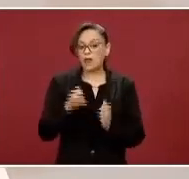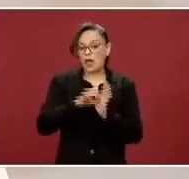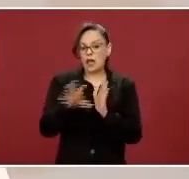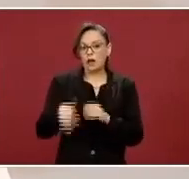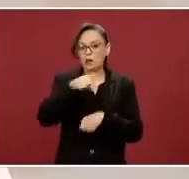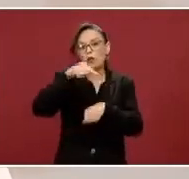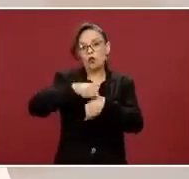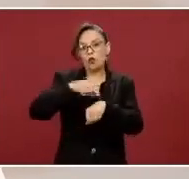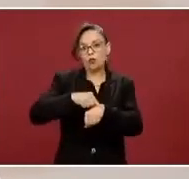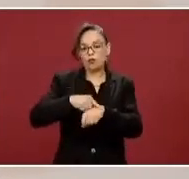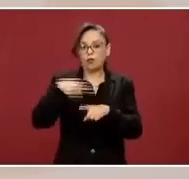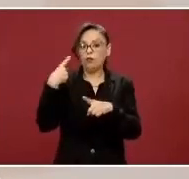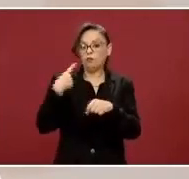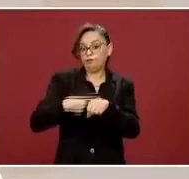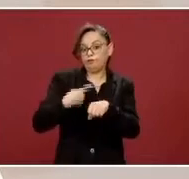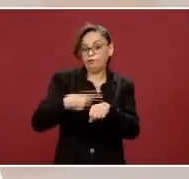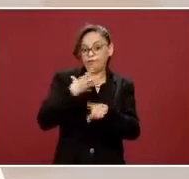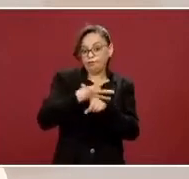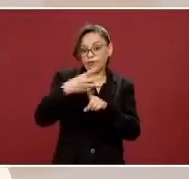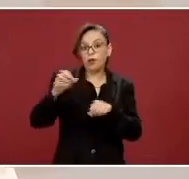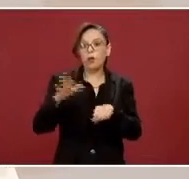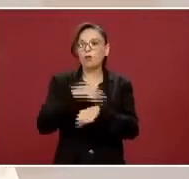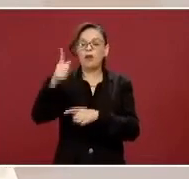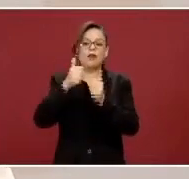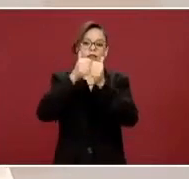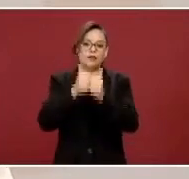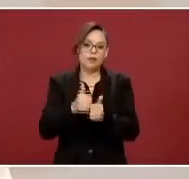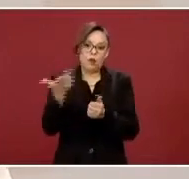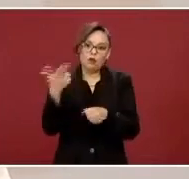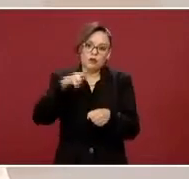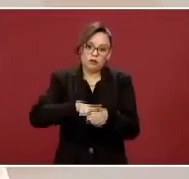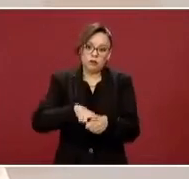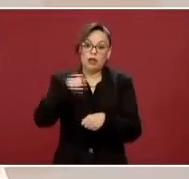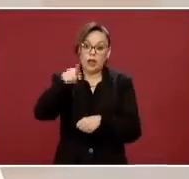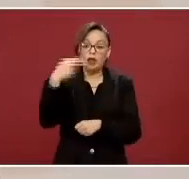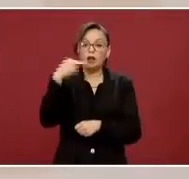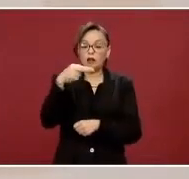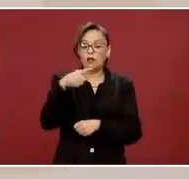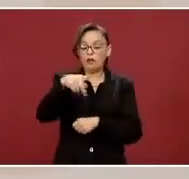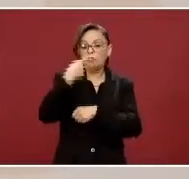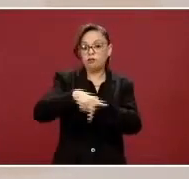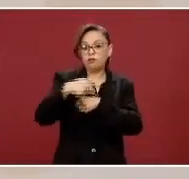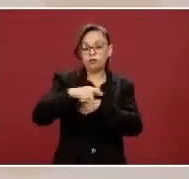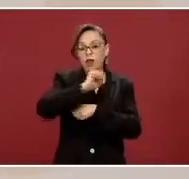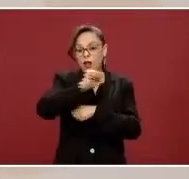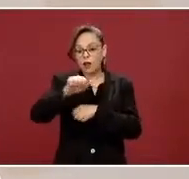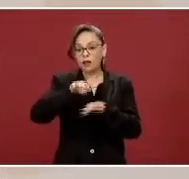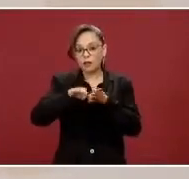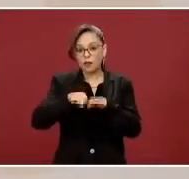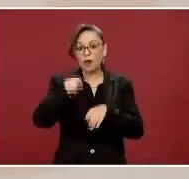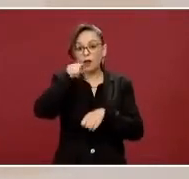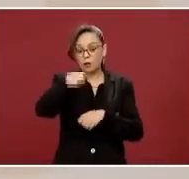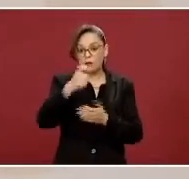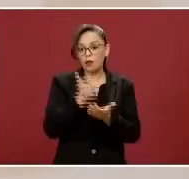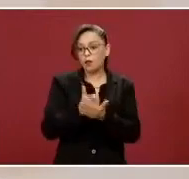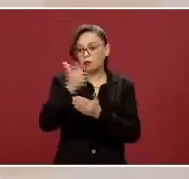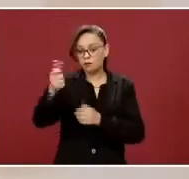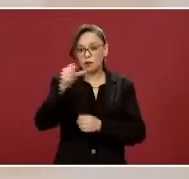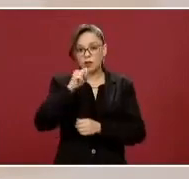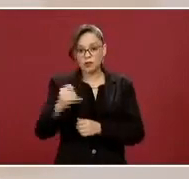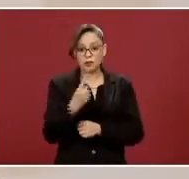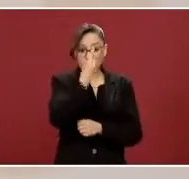trabajando, entonces es un riesgo de trabajo. Si es un riesgo de trabajo, se cubre desde el día 1 hasta los